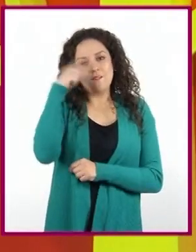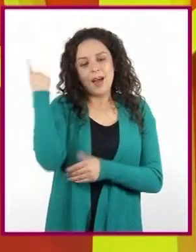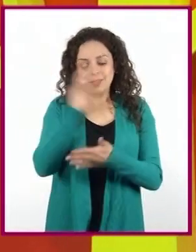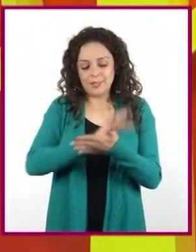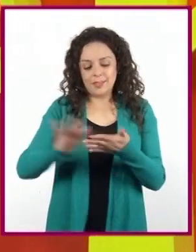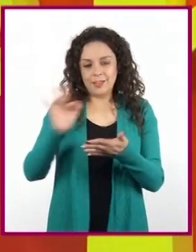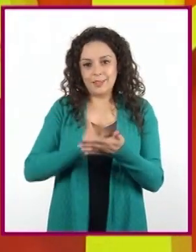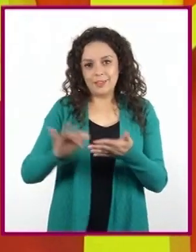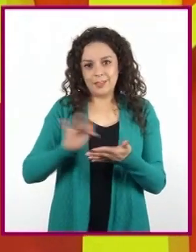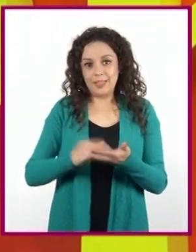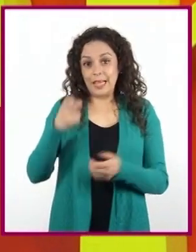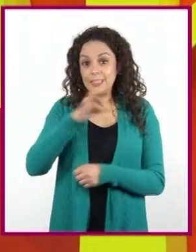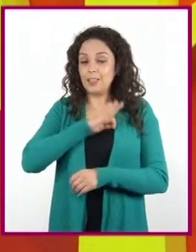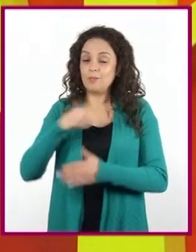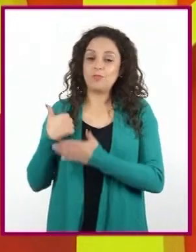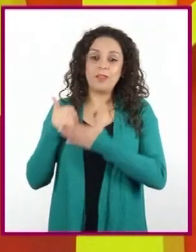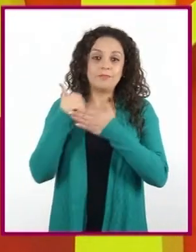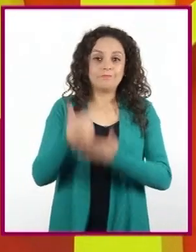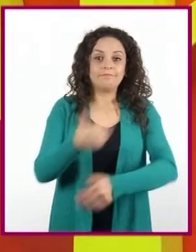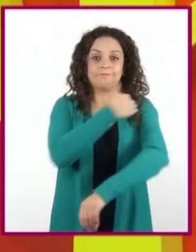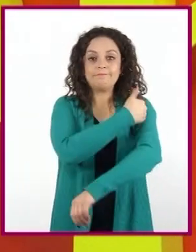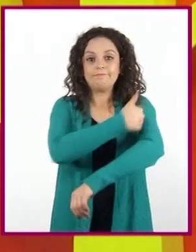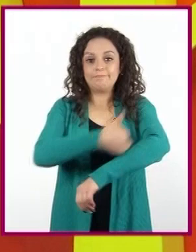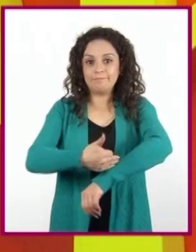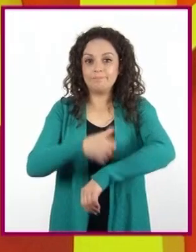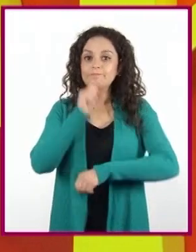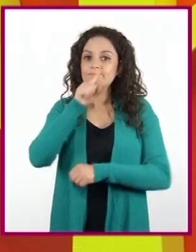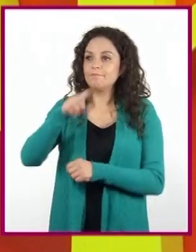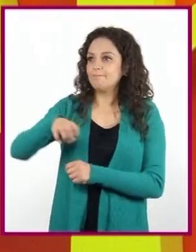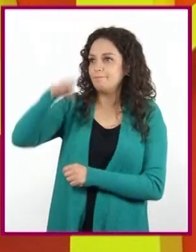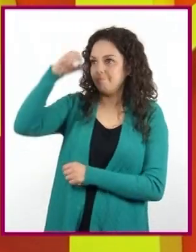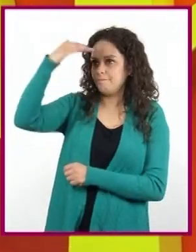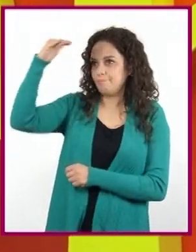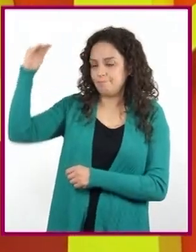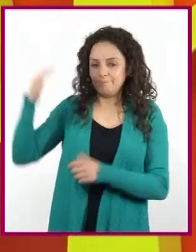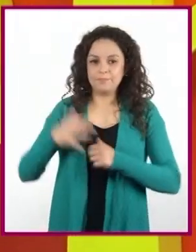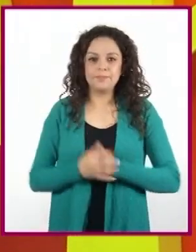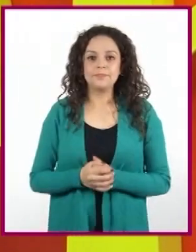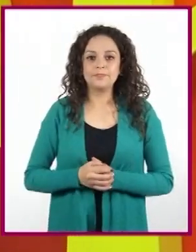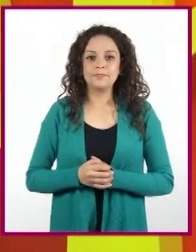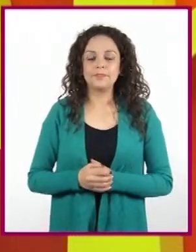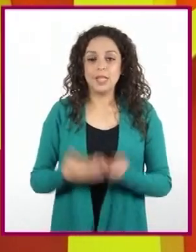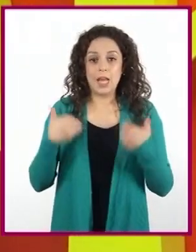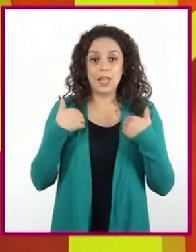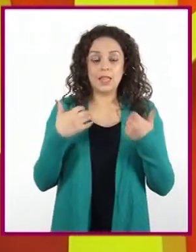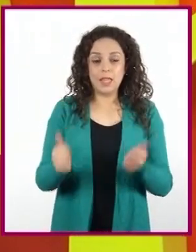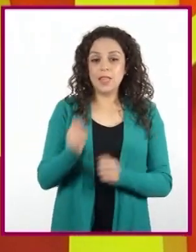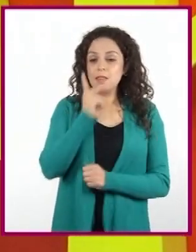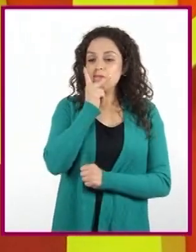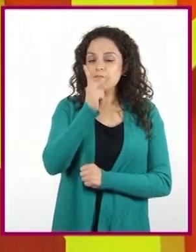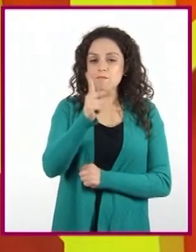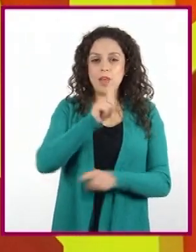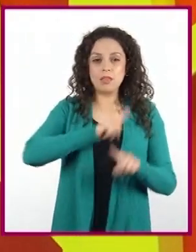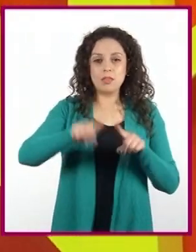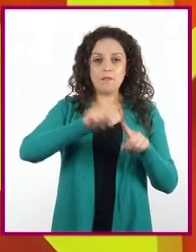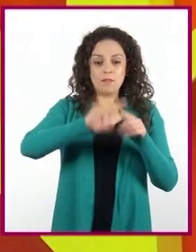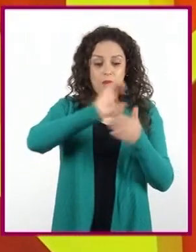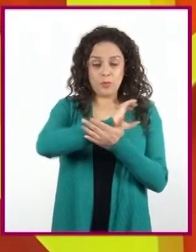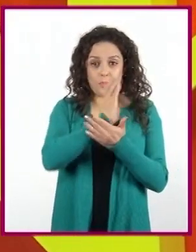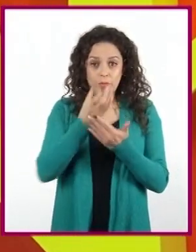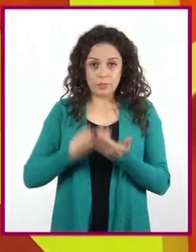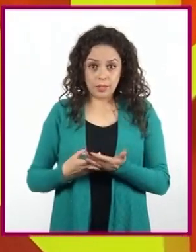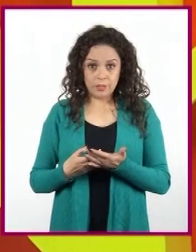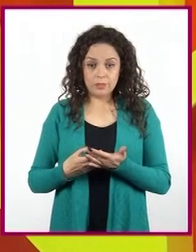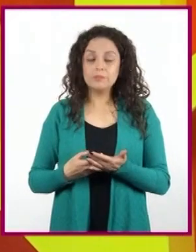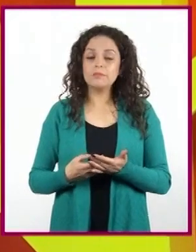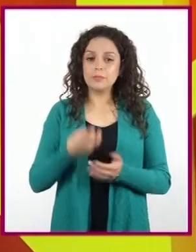y así poder ayudarles a sus familiares mayores también. Comprender el vocabulario en todos los contratos, pues con